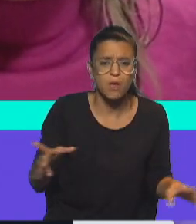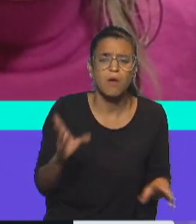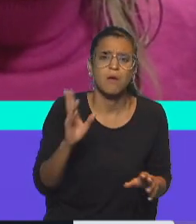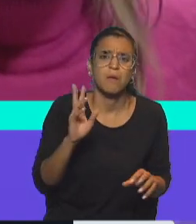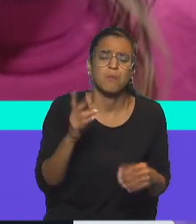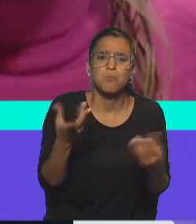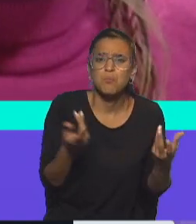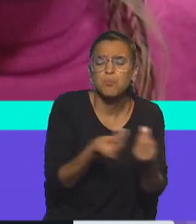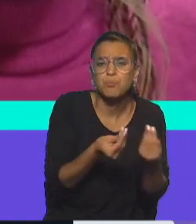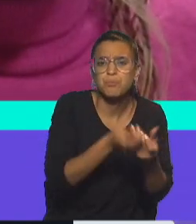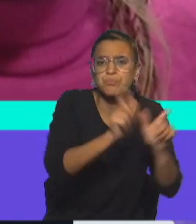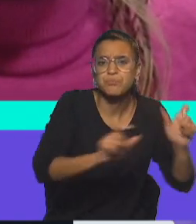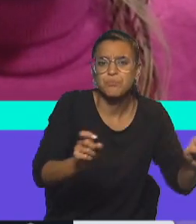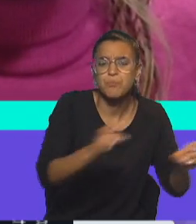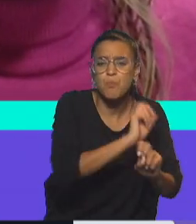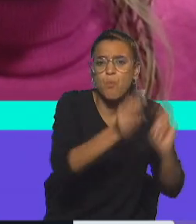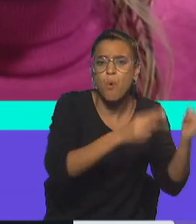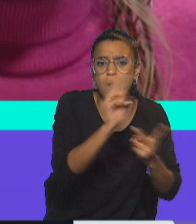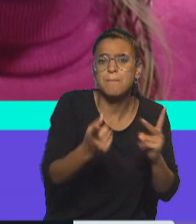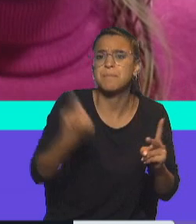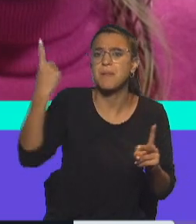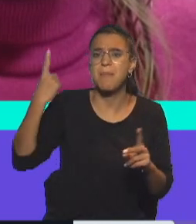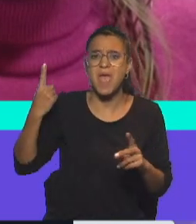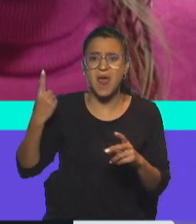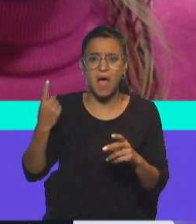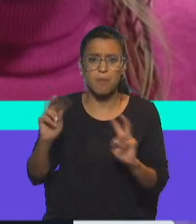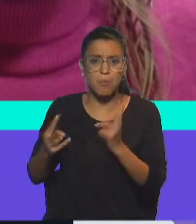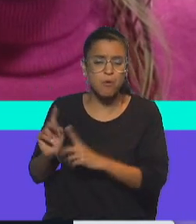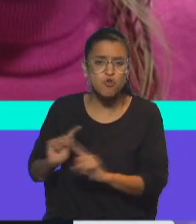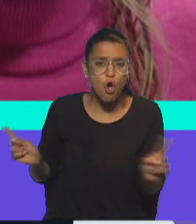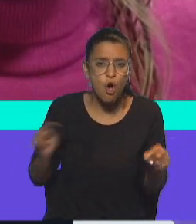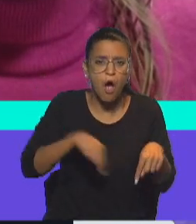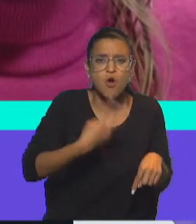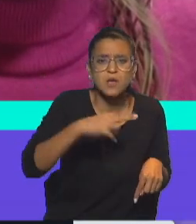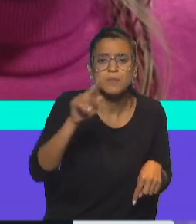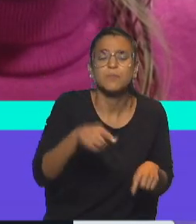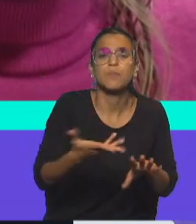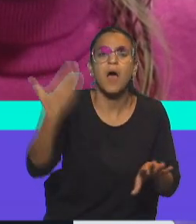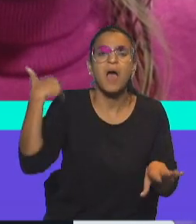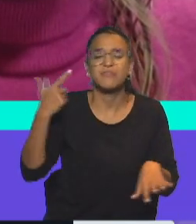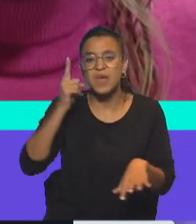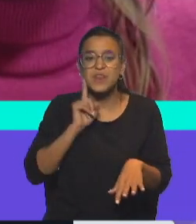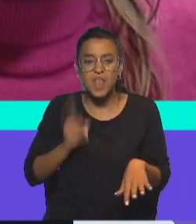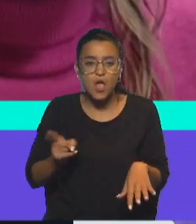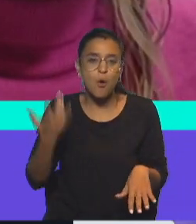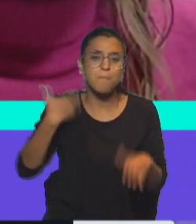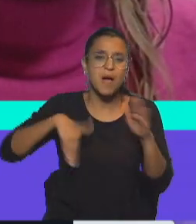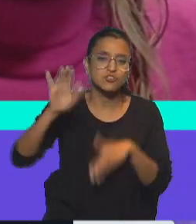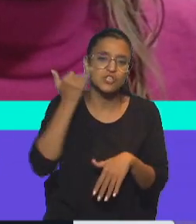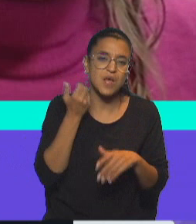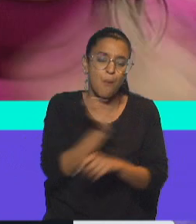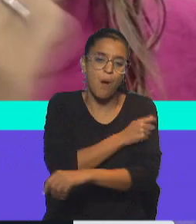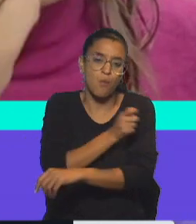matando a ellos cuando en la primera ola no sucedía? Ya sé, me dirán que ahora los que eran antes de riesgo, los mayores ya están